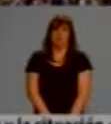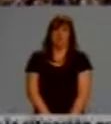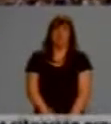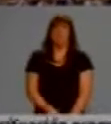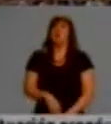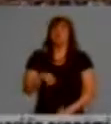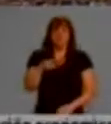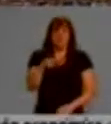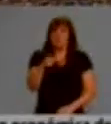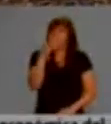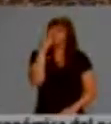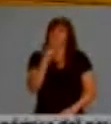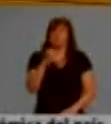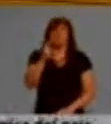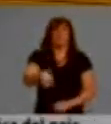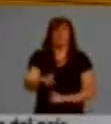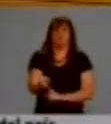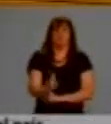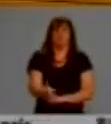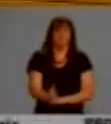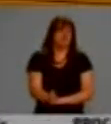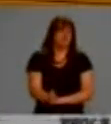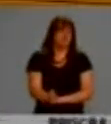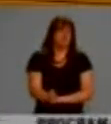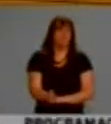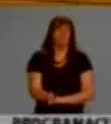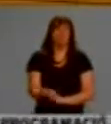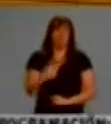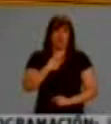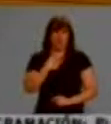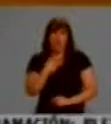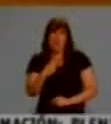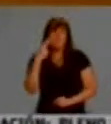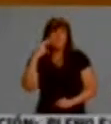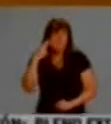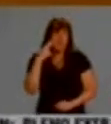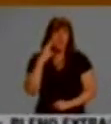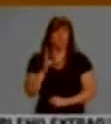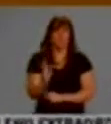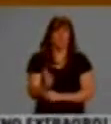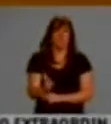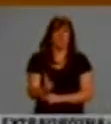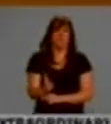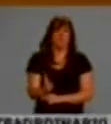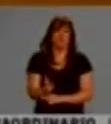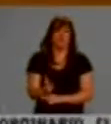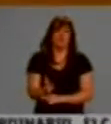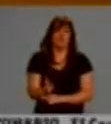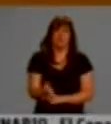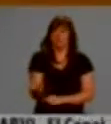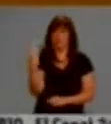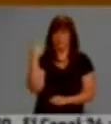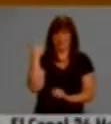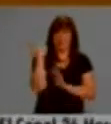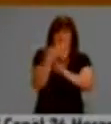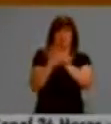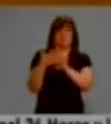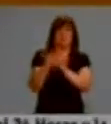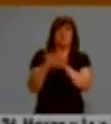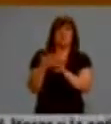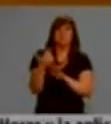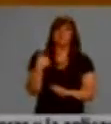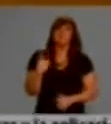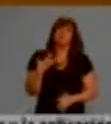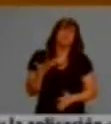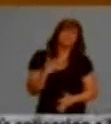Eso no es serio, señoría. Y no es que yo la tema. Como les dije antes, me